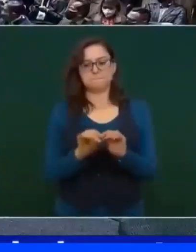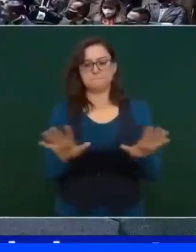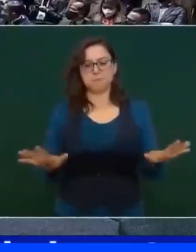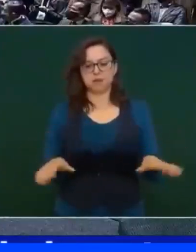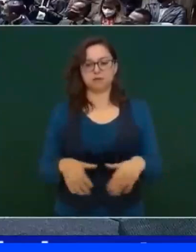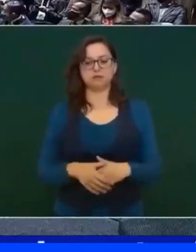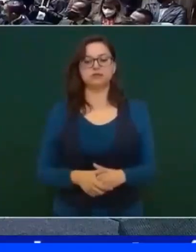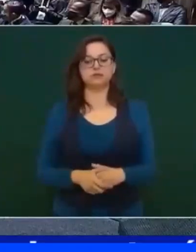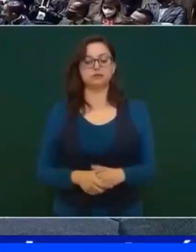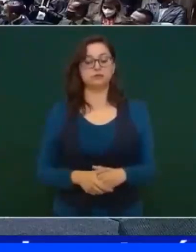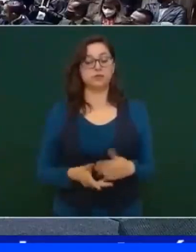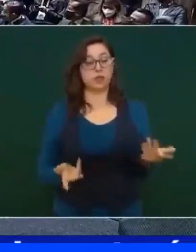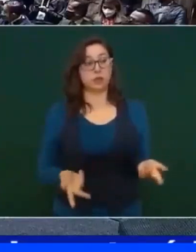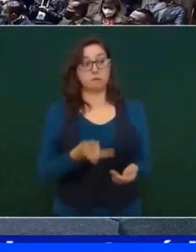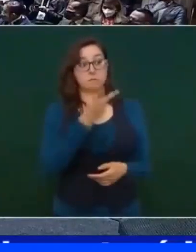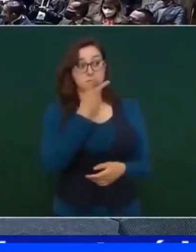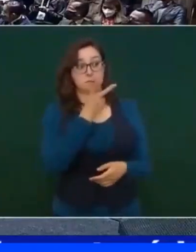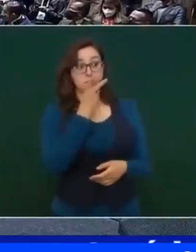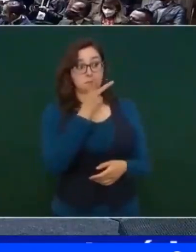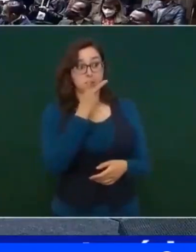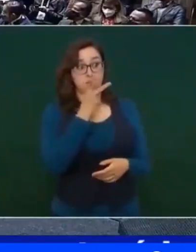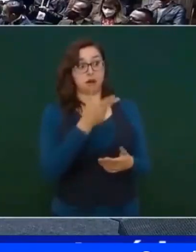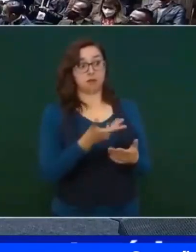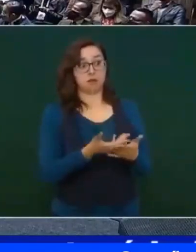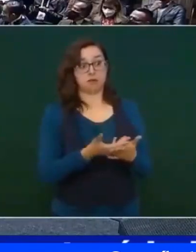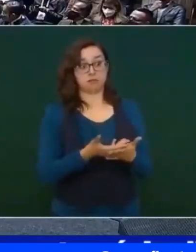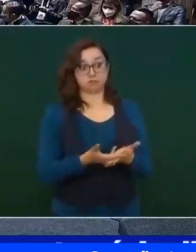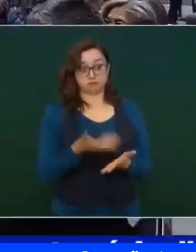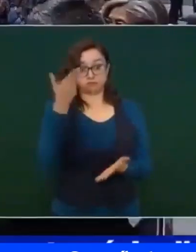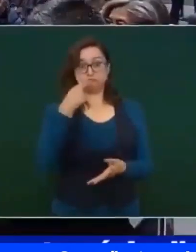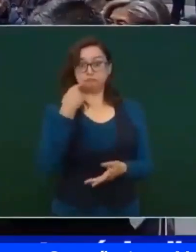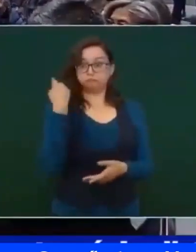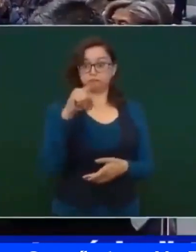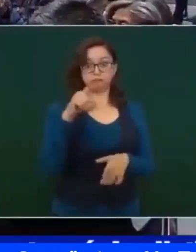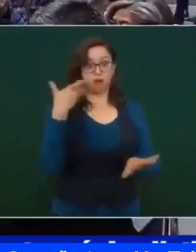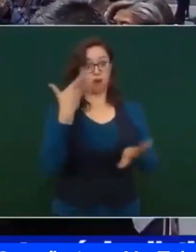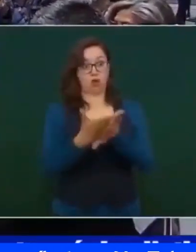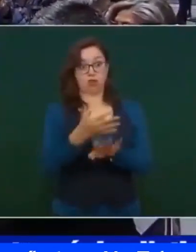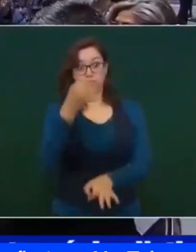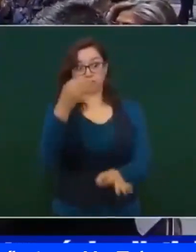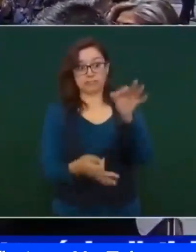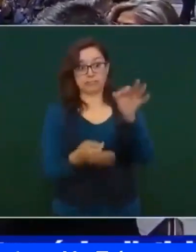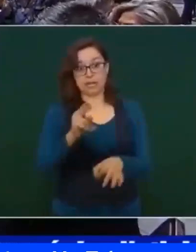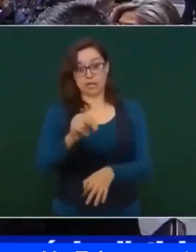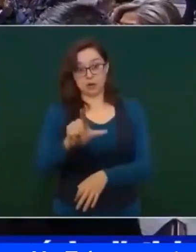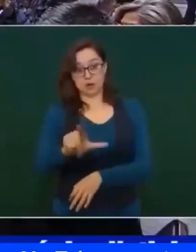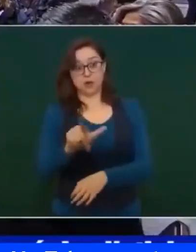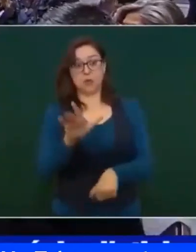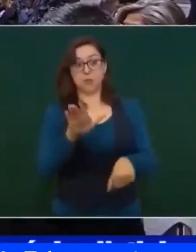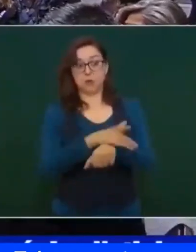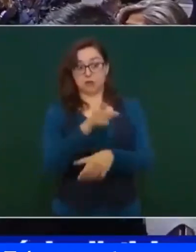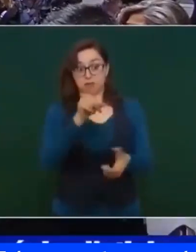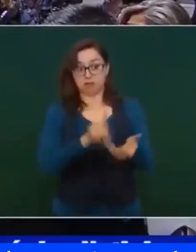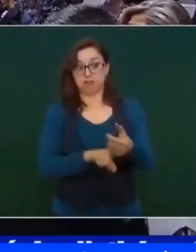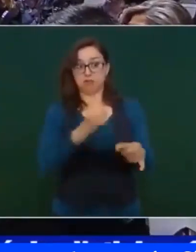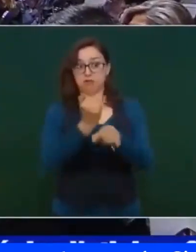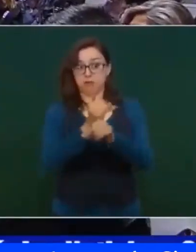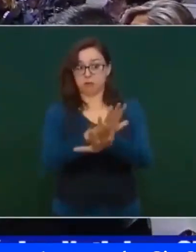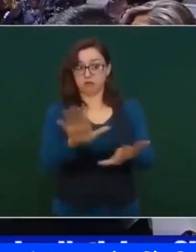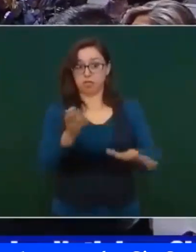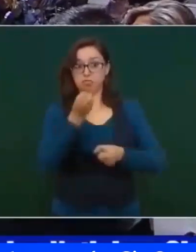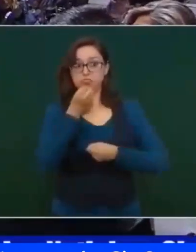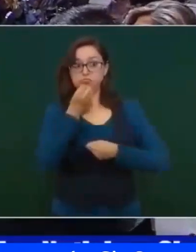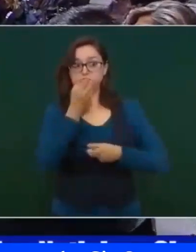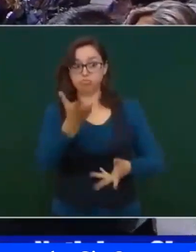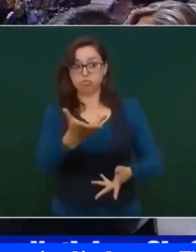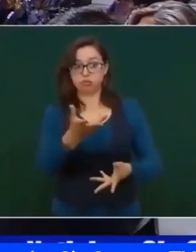Antes de que el papá dijera que también iba a demandar a la fiscalía, porque además hubo otra filtración de que ahí en